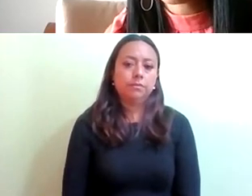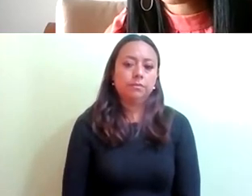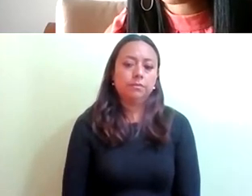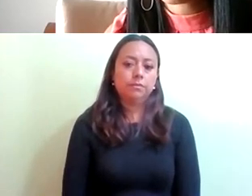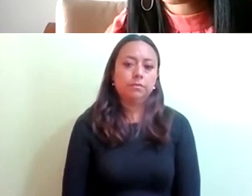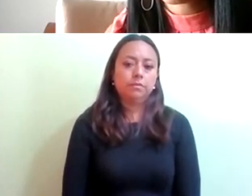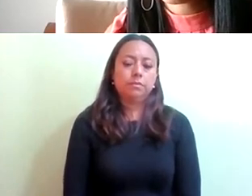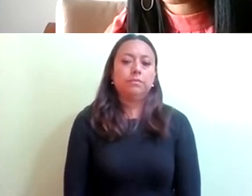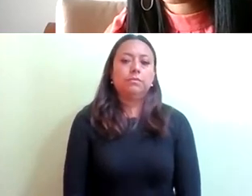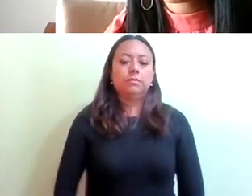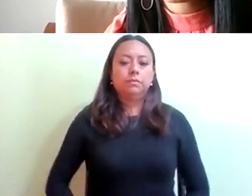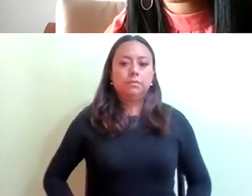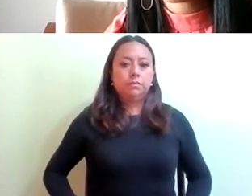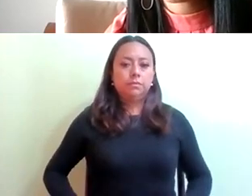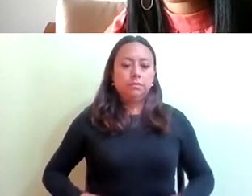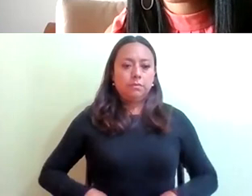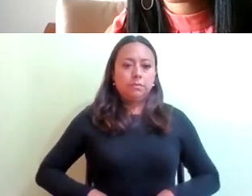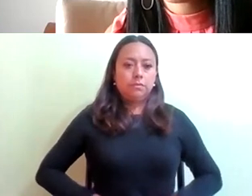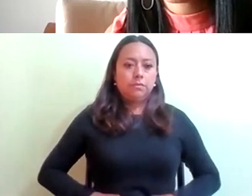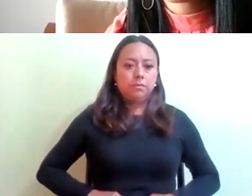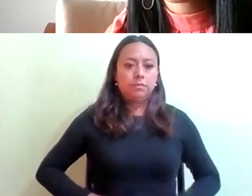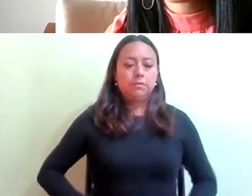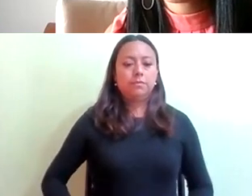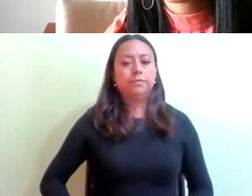Sí, diputado Gaviño.